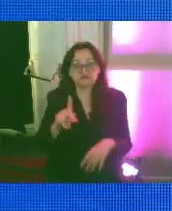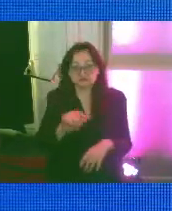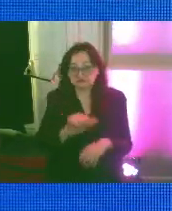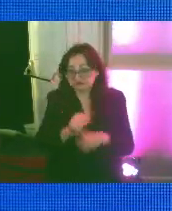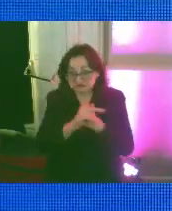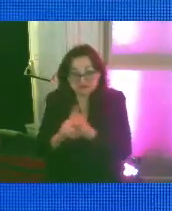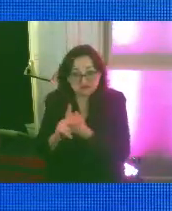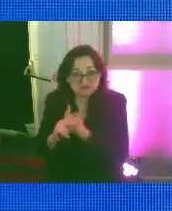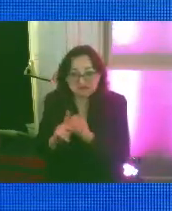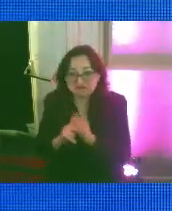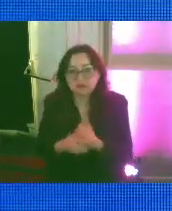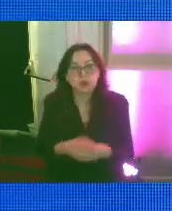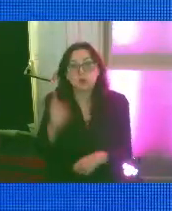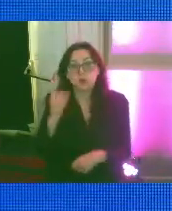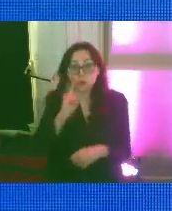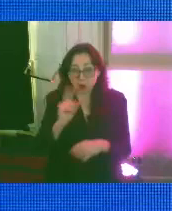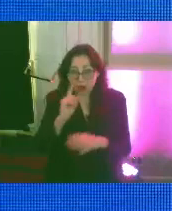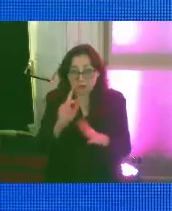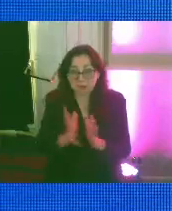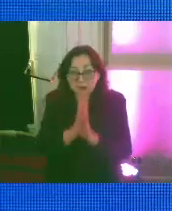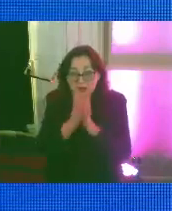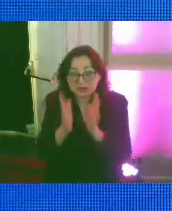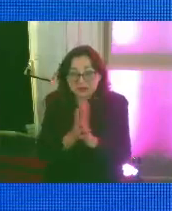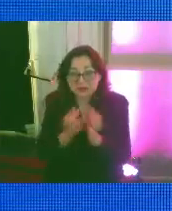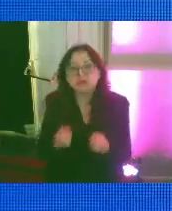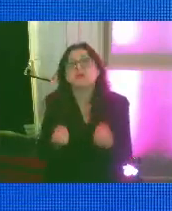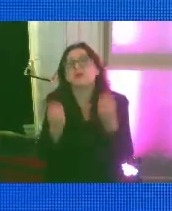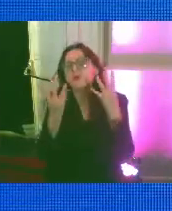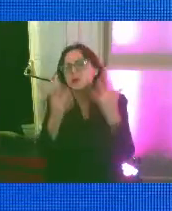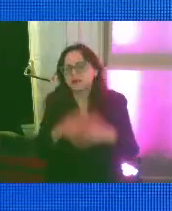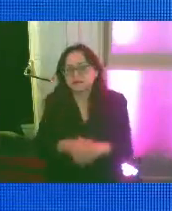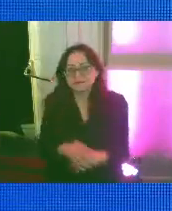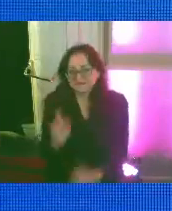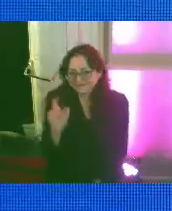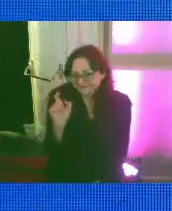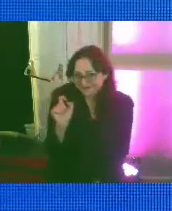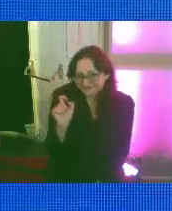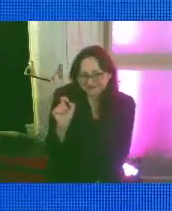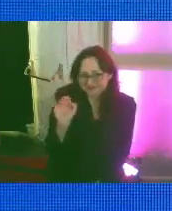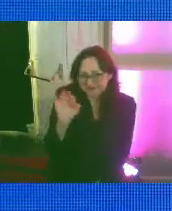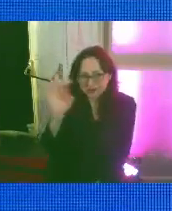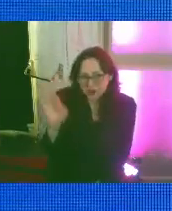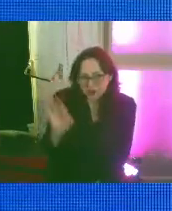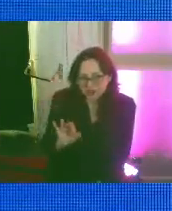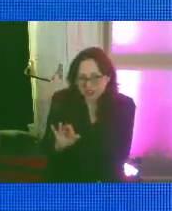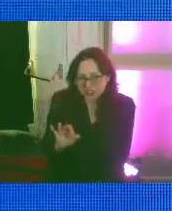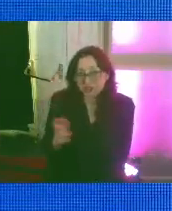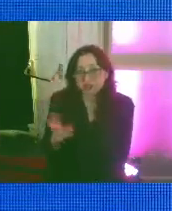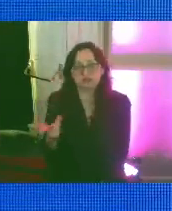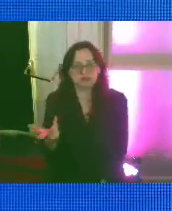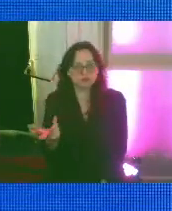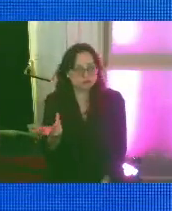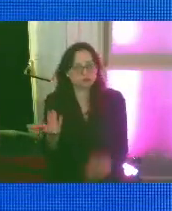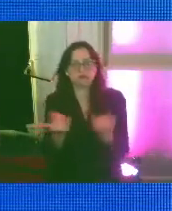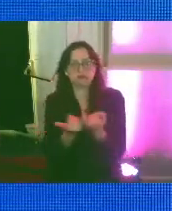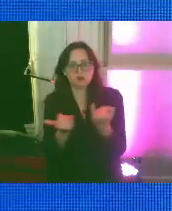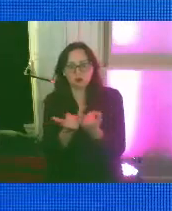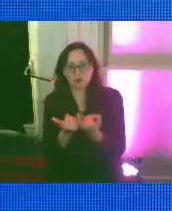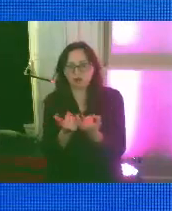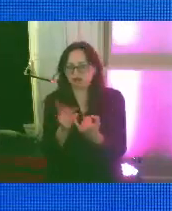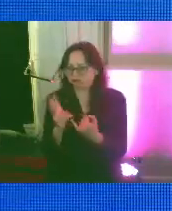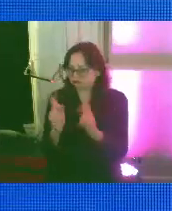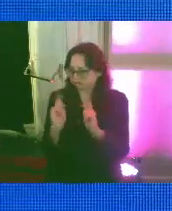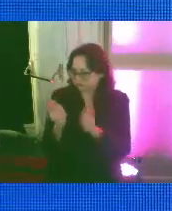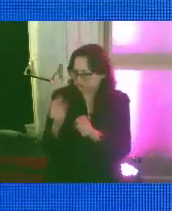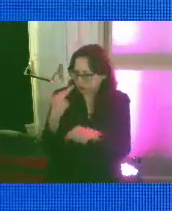llegamos al 20% de mujeres en lugares. Y si miramos los ministerios que ocupan estas mujeres, vamos a